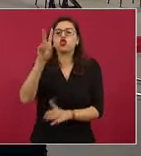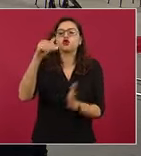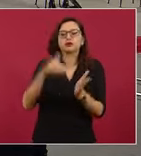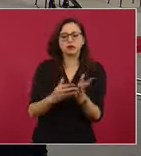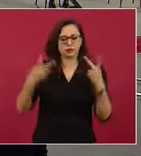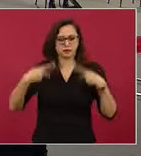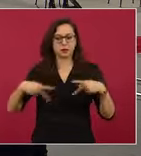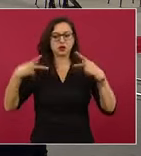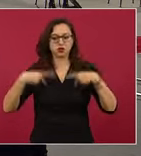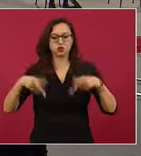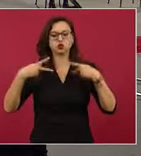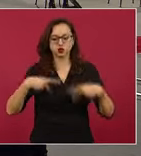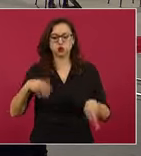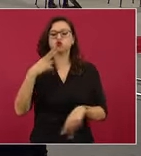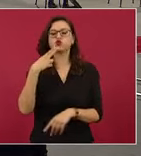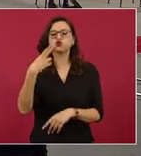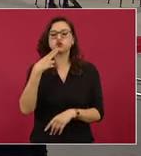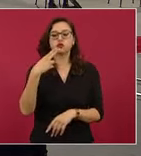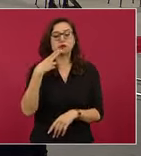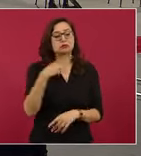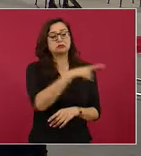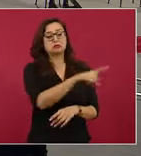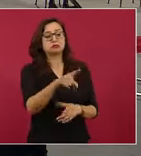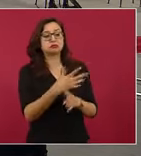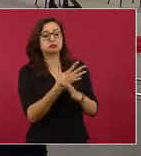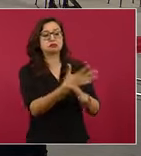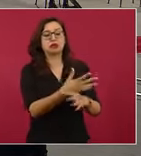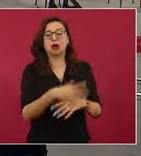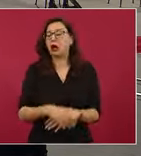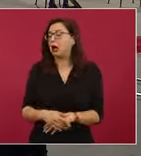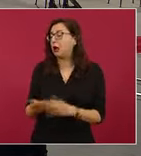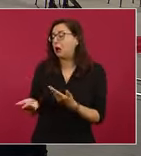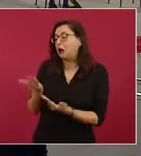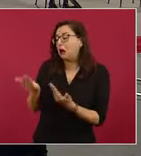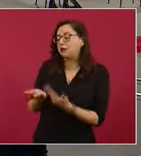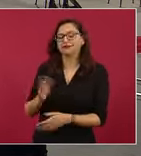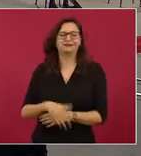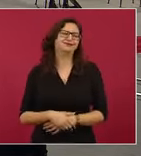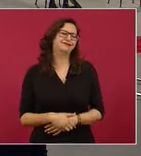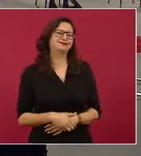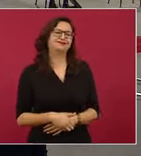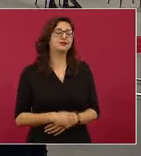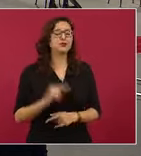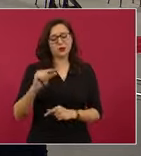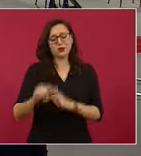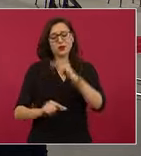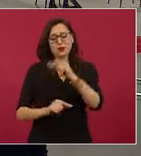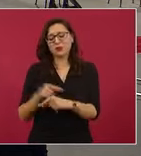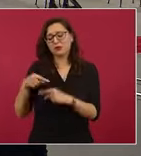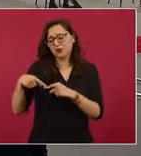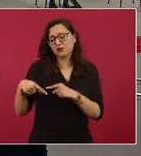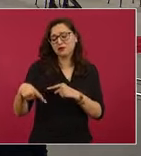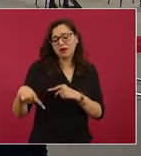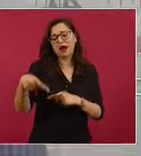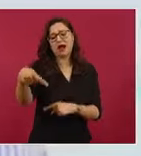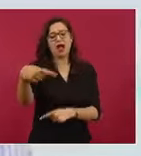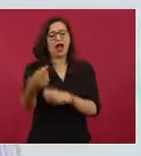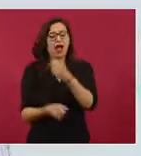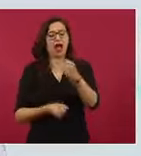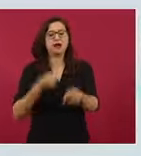lo que dice la oposición, es falso. Al final del año se espera completar 2.4 millones